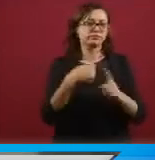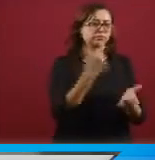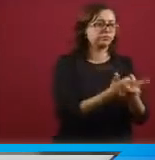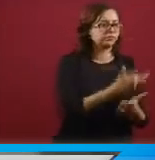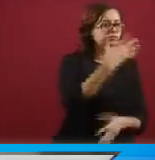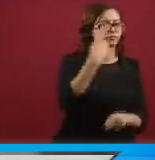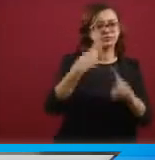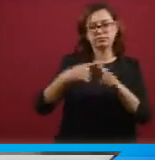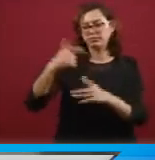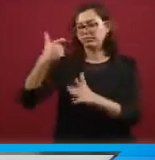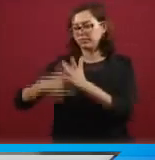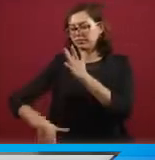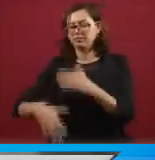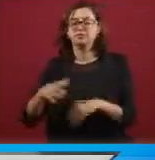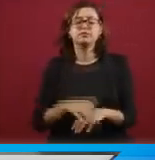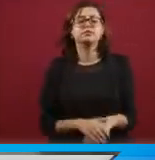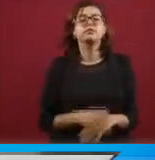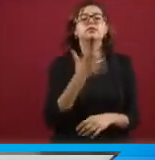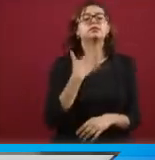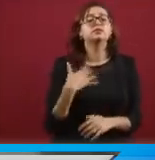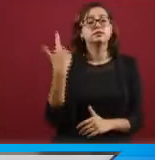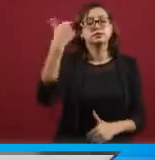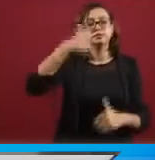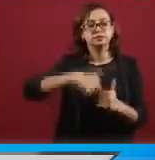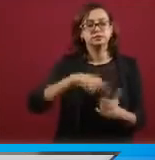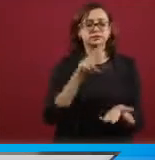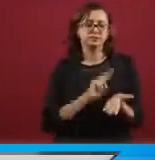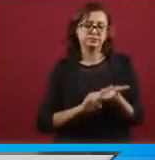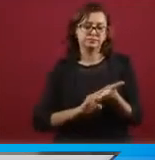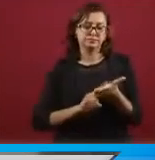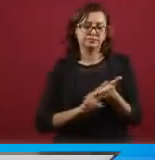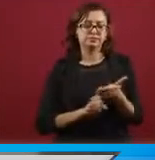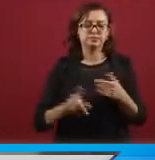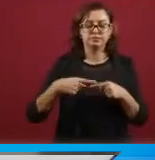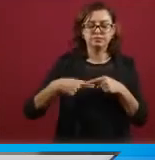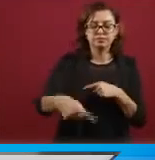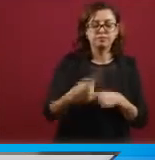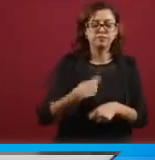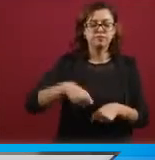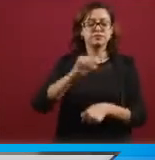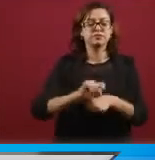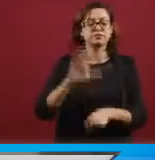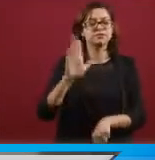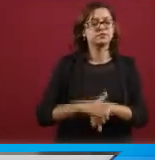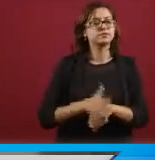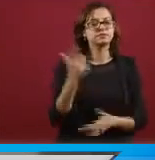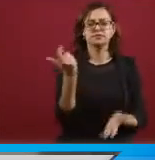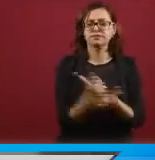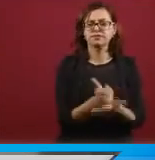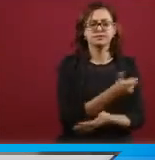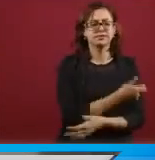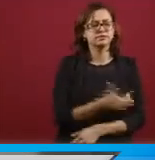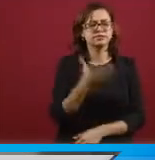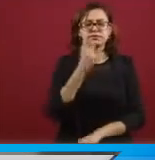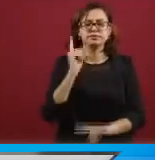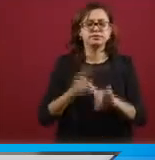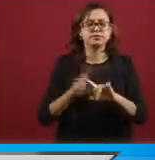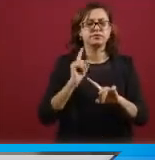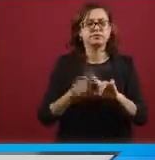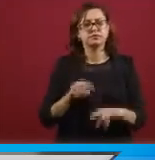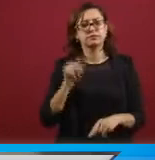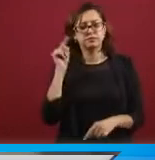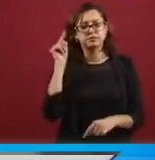marca Chevron a 20.89. Gasolina premium marca Chevron a 22.56. Diesel marca Chevron